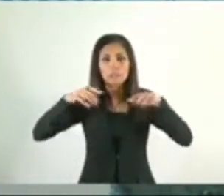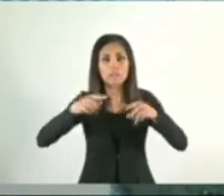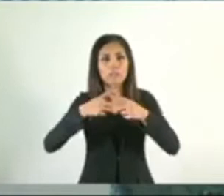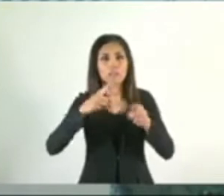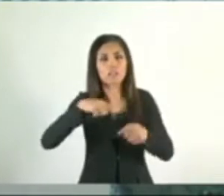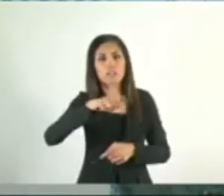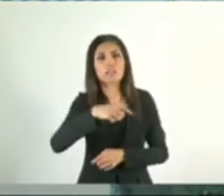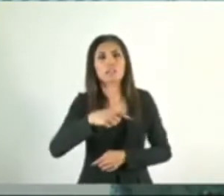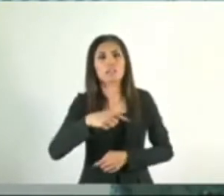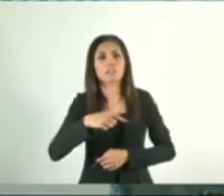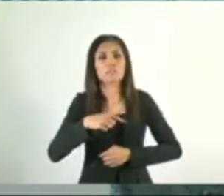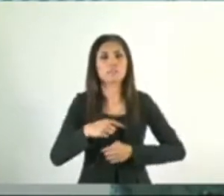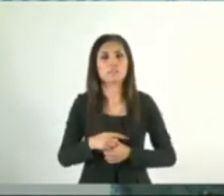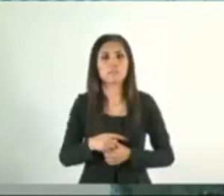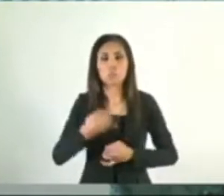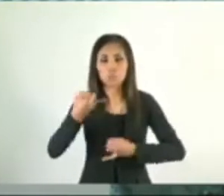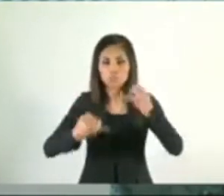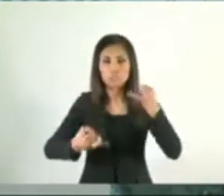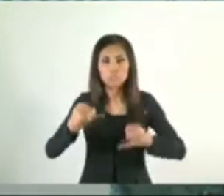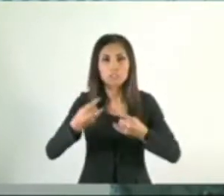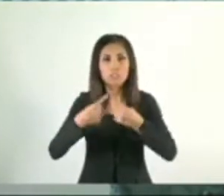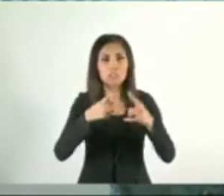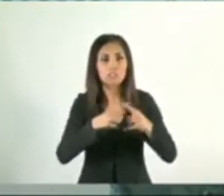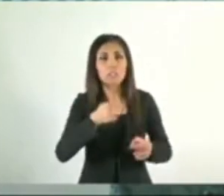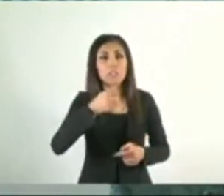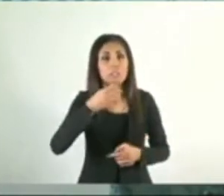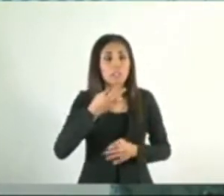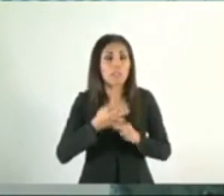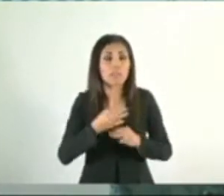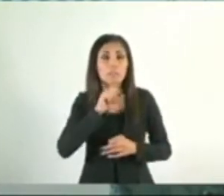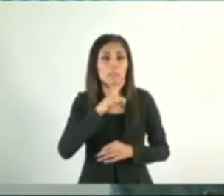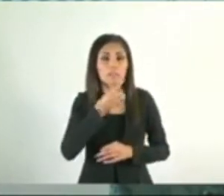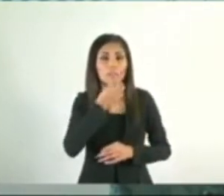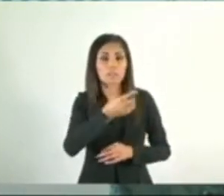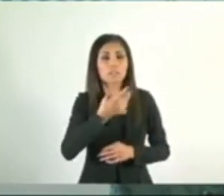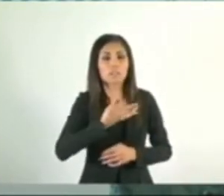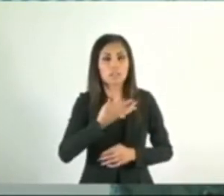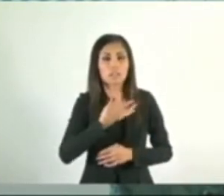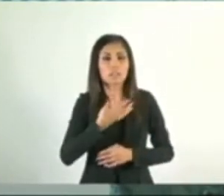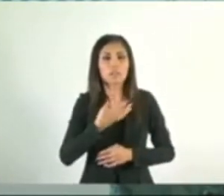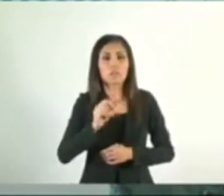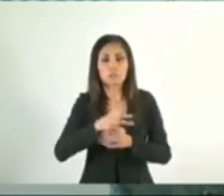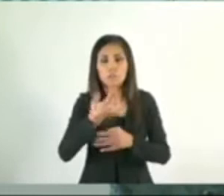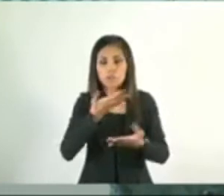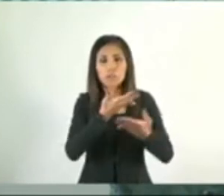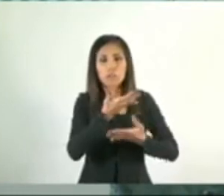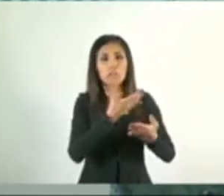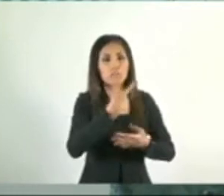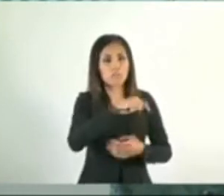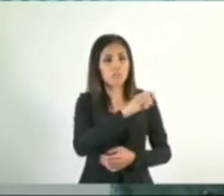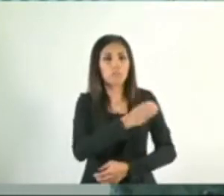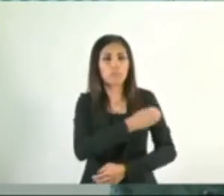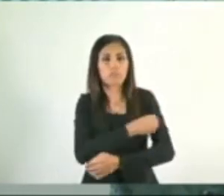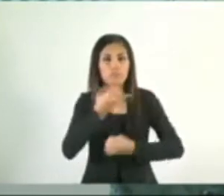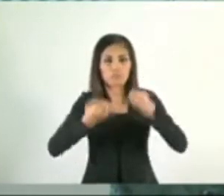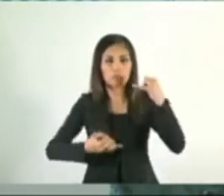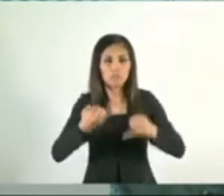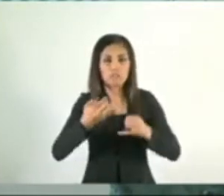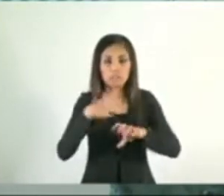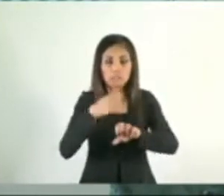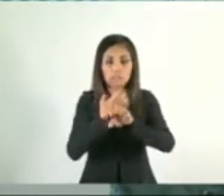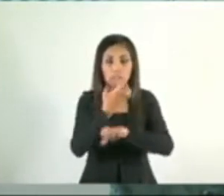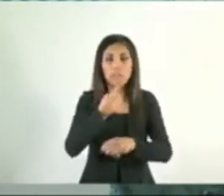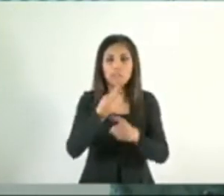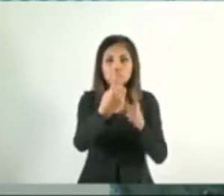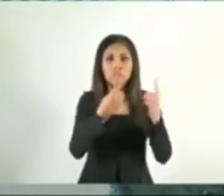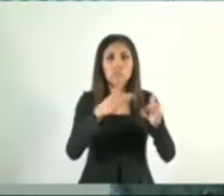de Tribunales Superiores de Justicia y cabe mencionar que se ha mantenido una estrecha colaboración entre los poderes judiciales de los estados, ya